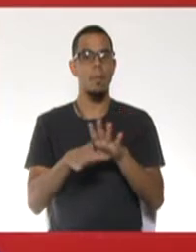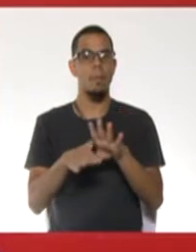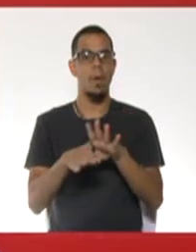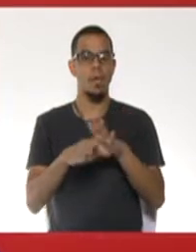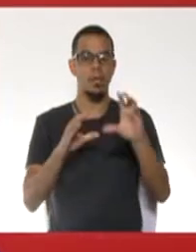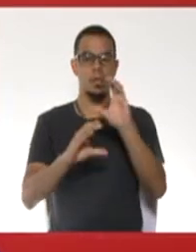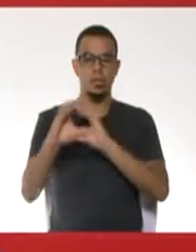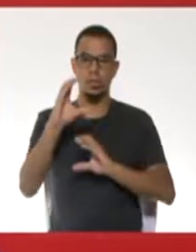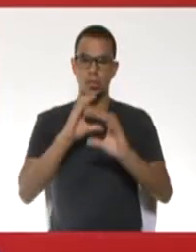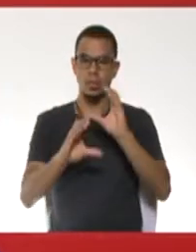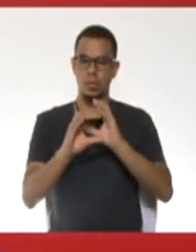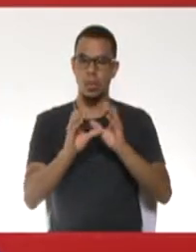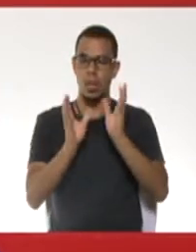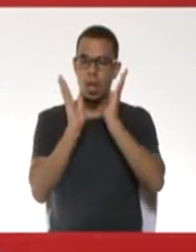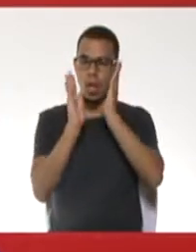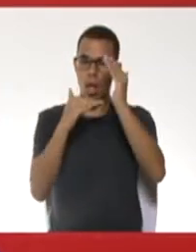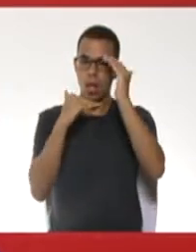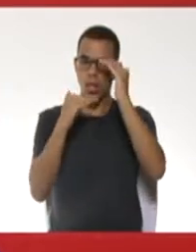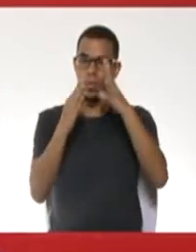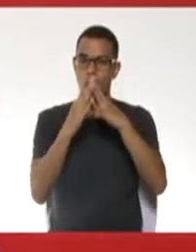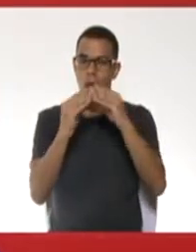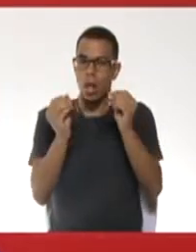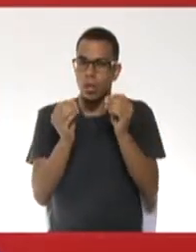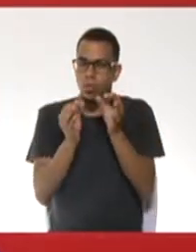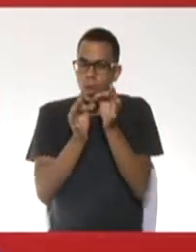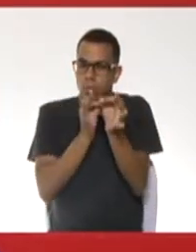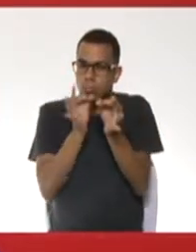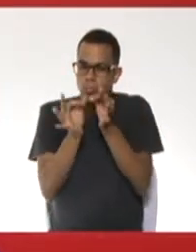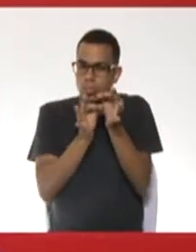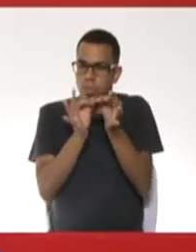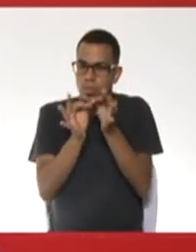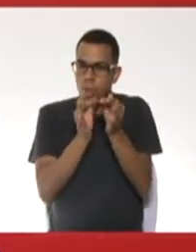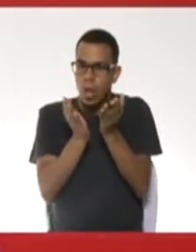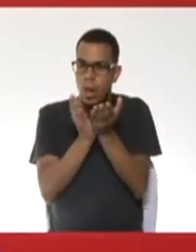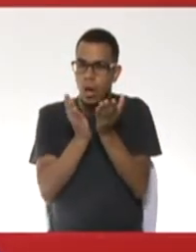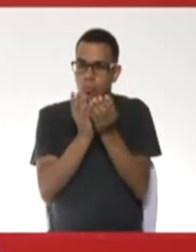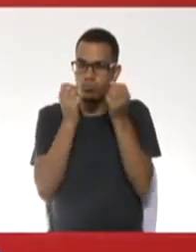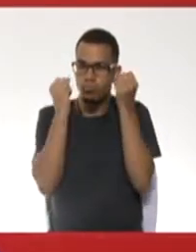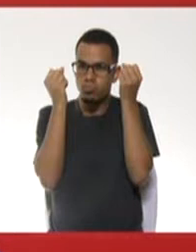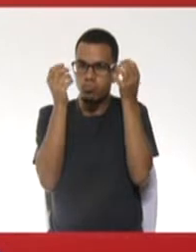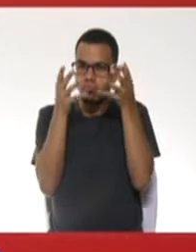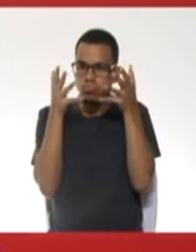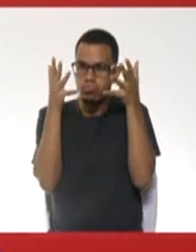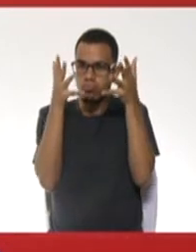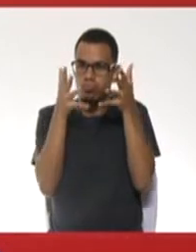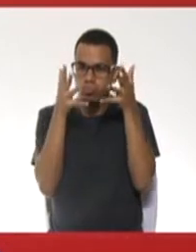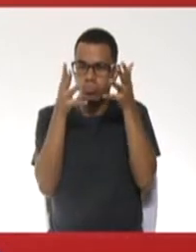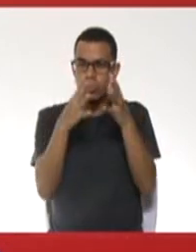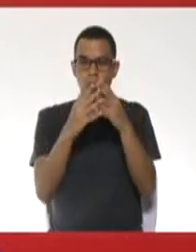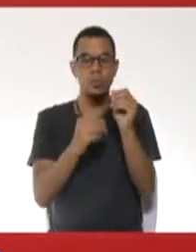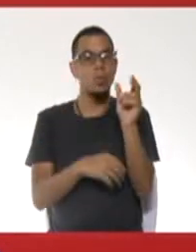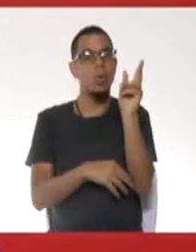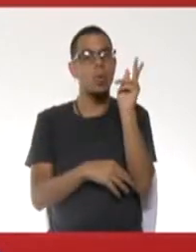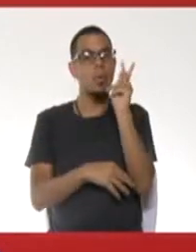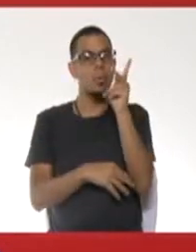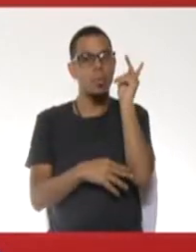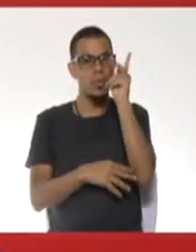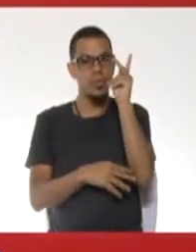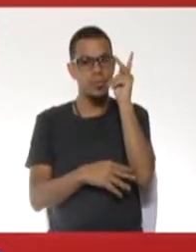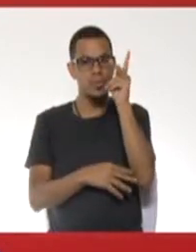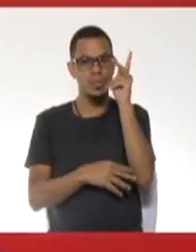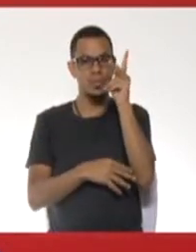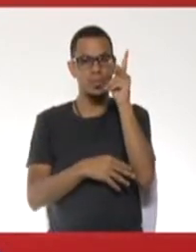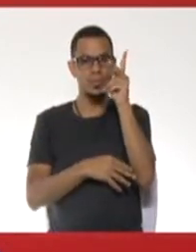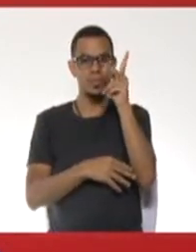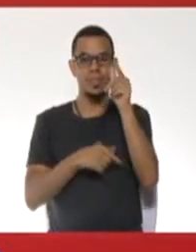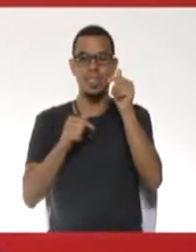los invito a que estén atentos a todas y cada una de las clases y orientaciones que nos traen nuestros profesores de los distintos